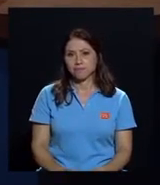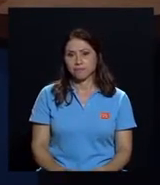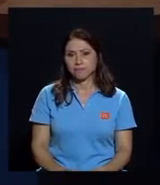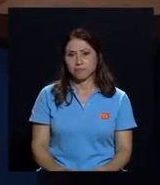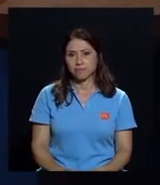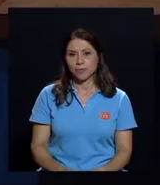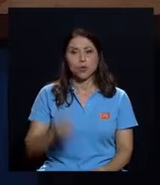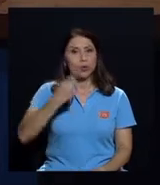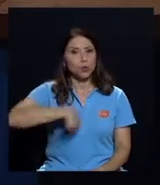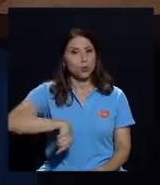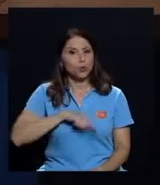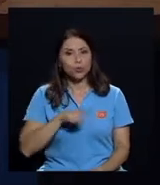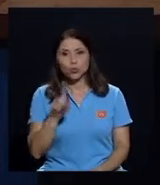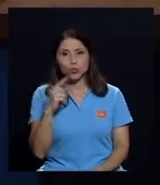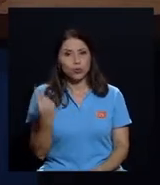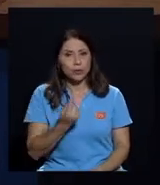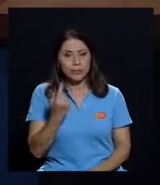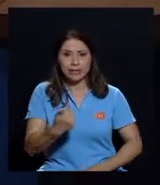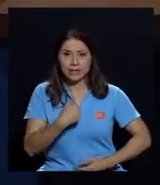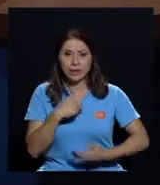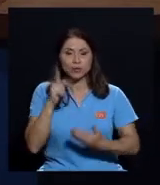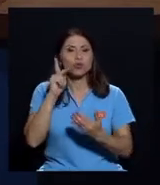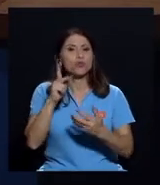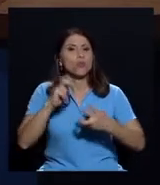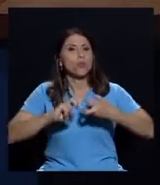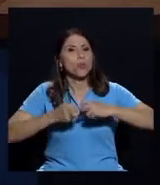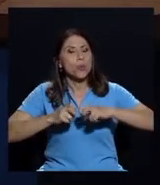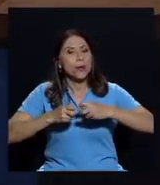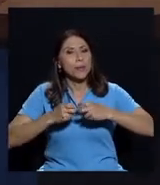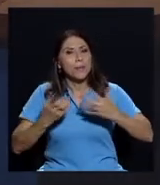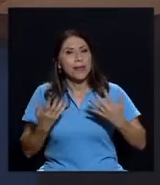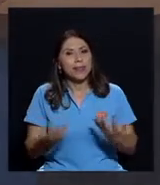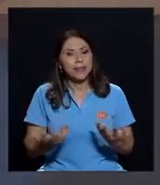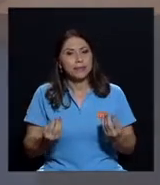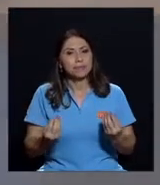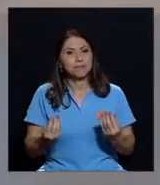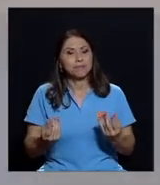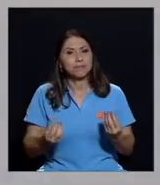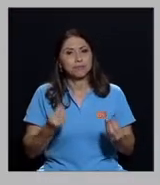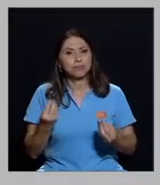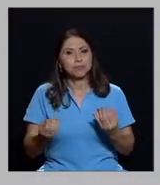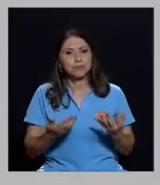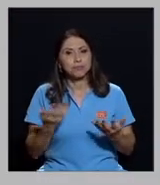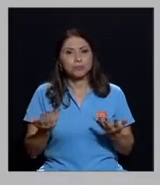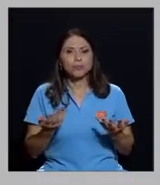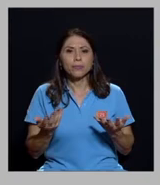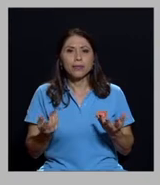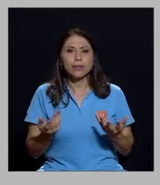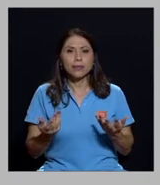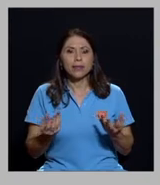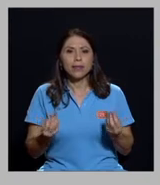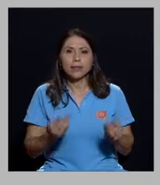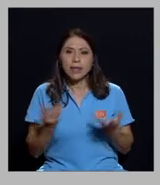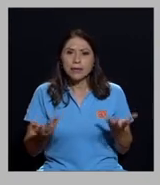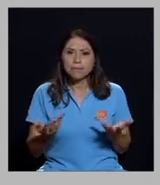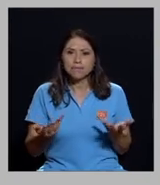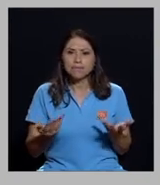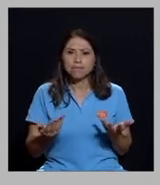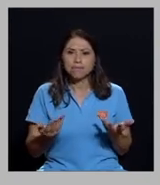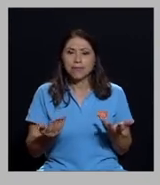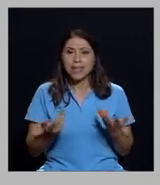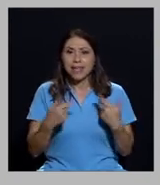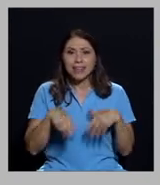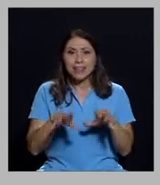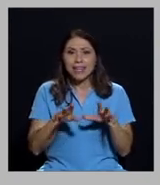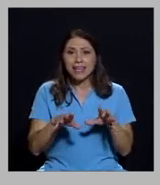nosotros no solo tenemos un programa un problema de de retención de